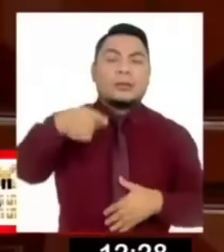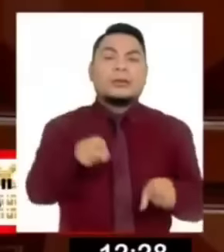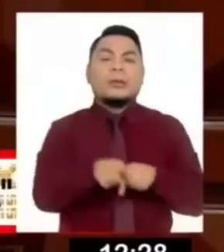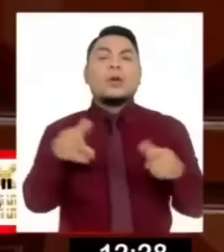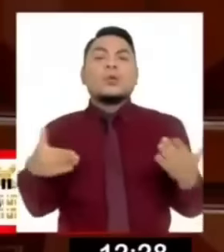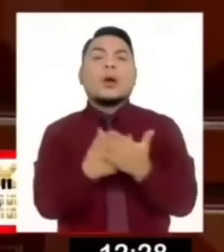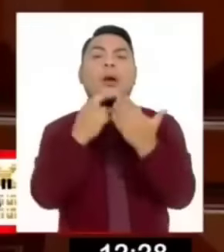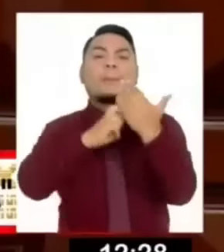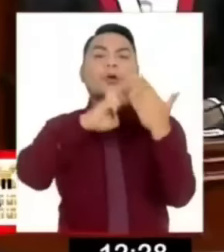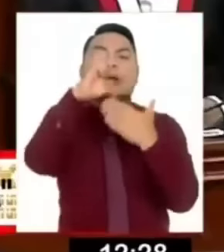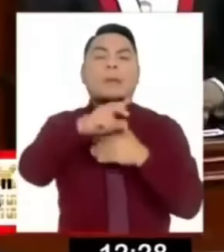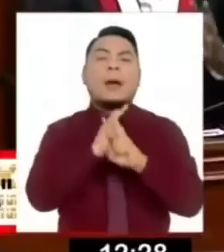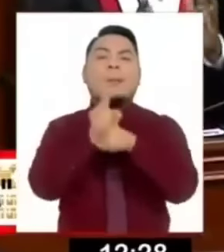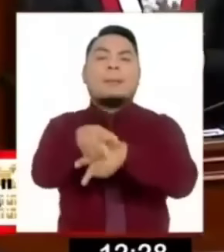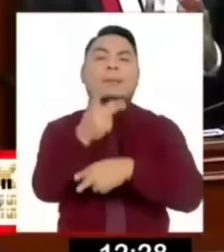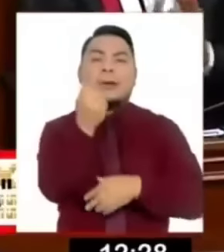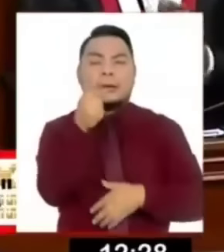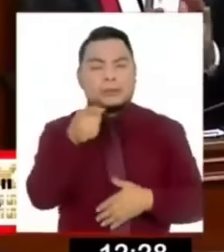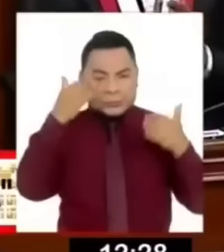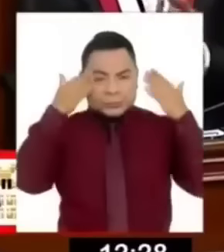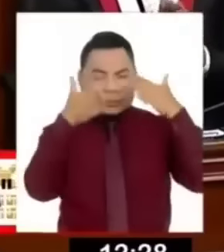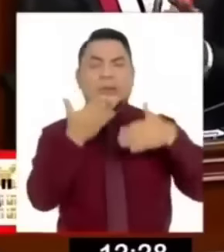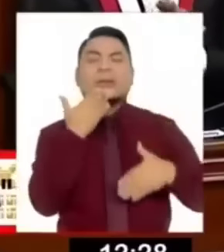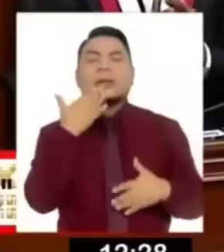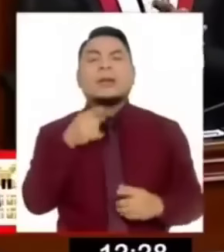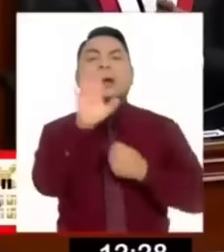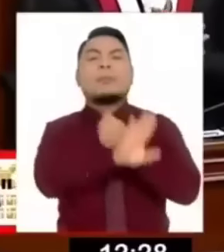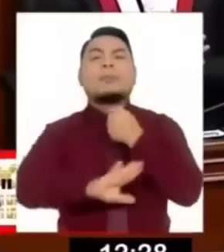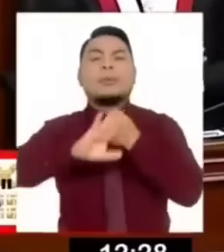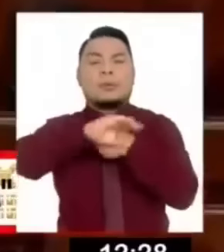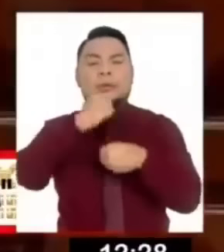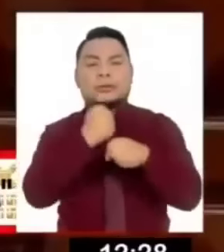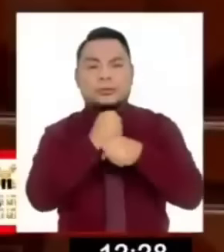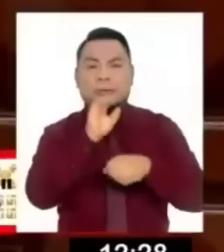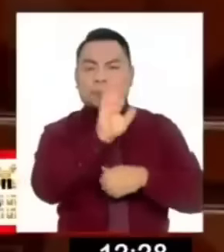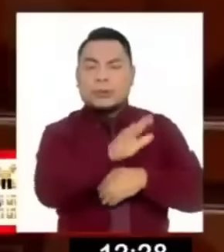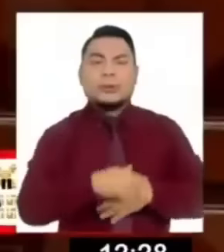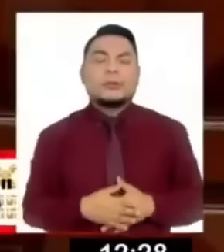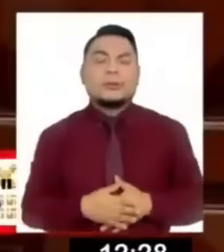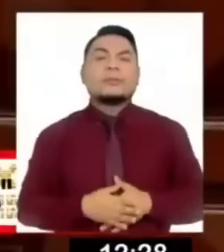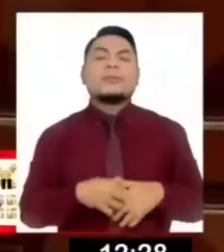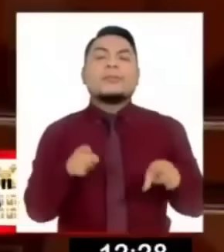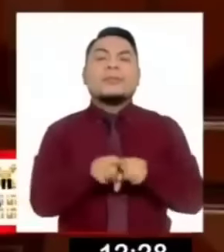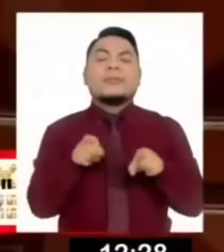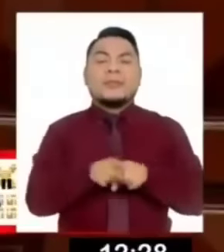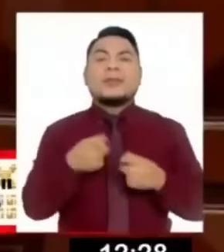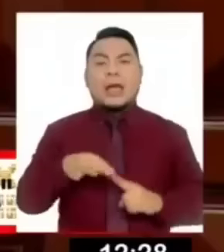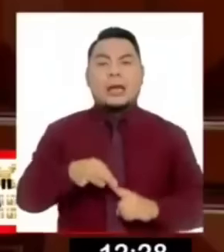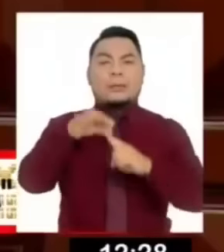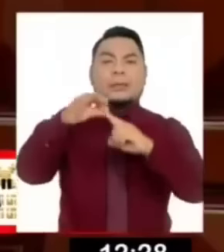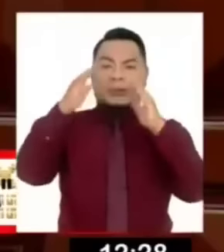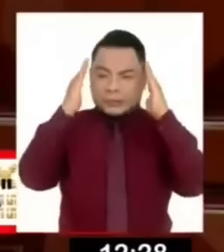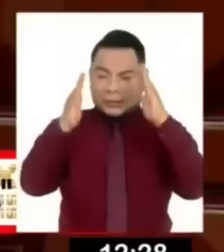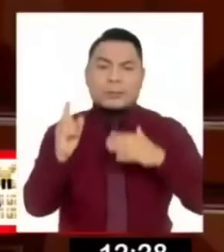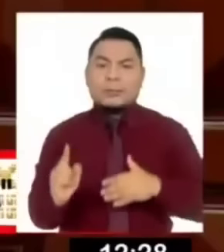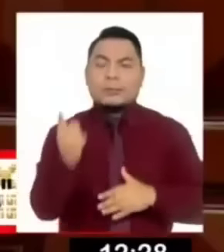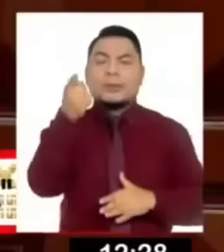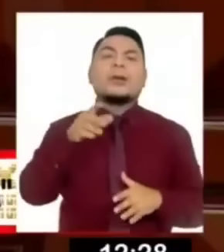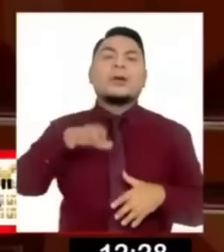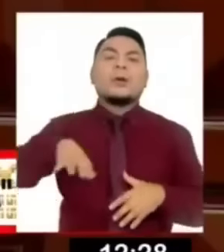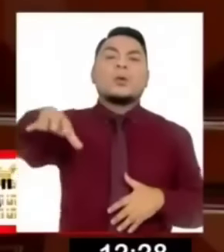crédito orientado específicamente a la protección del empleo. Y le daremos especial atención y prioridad